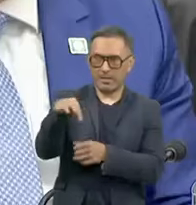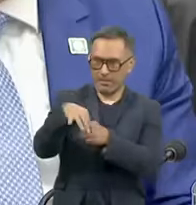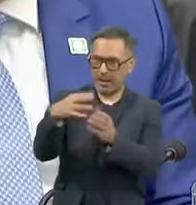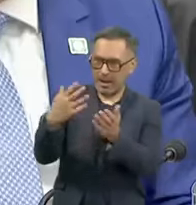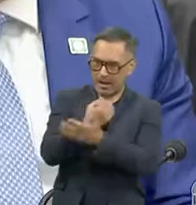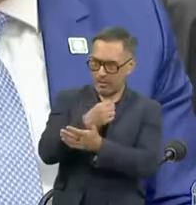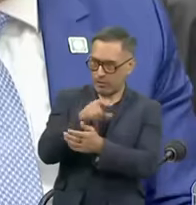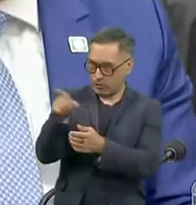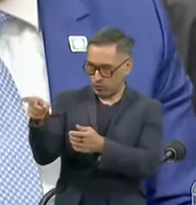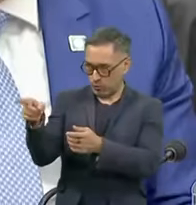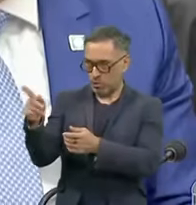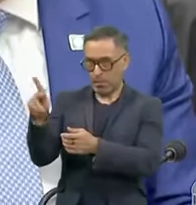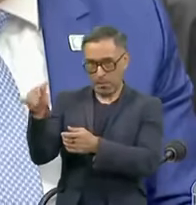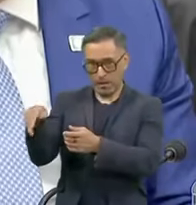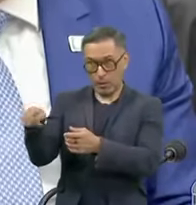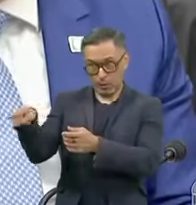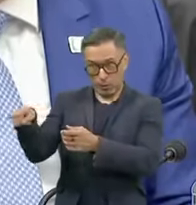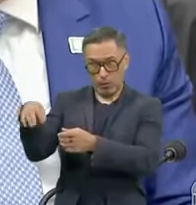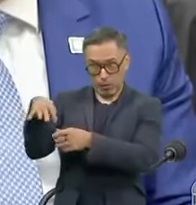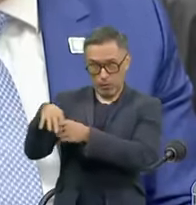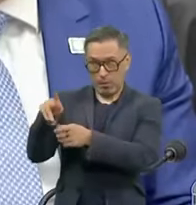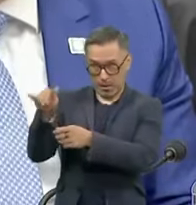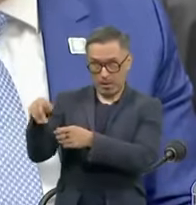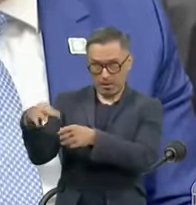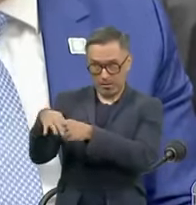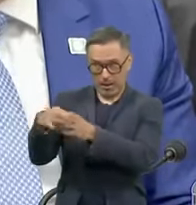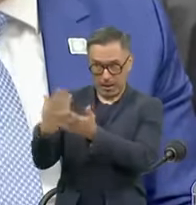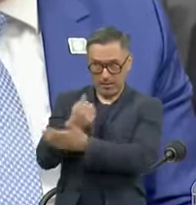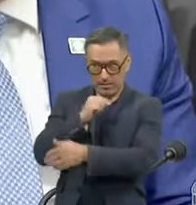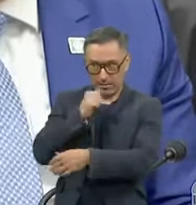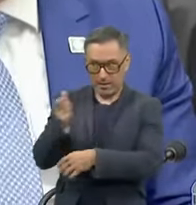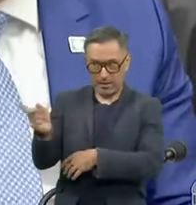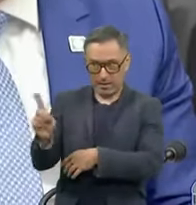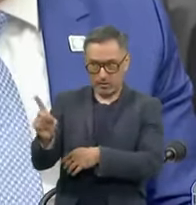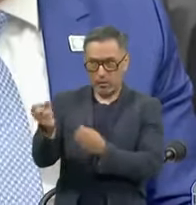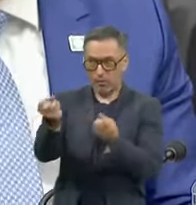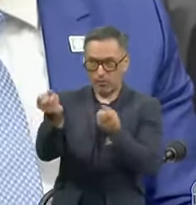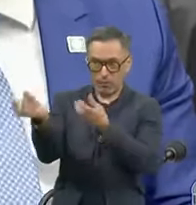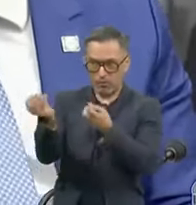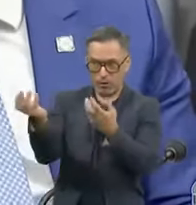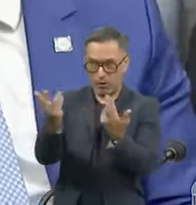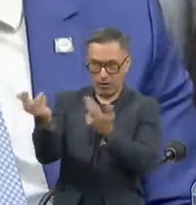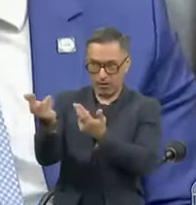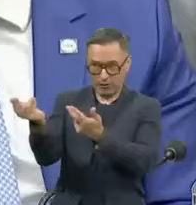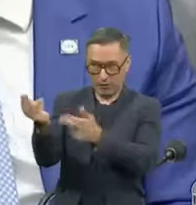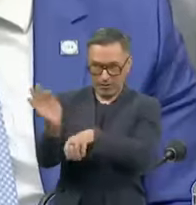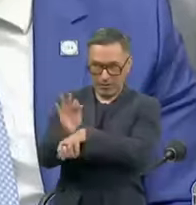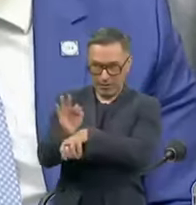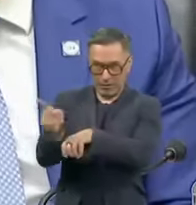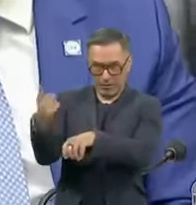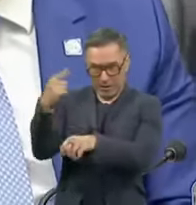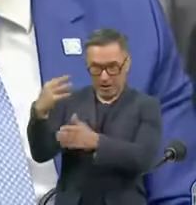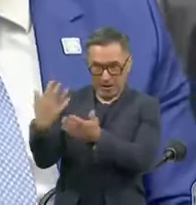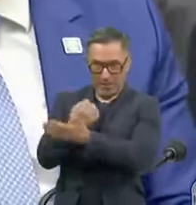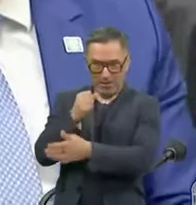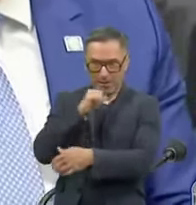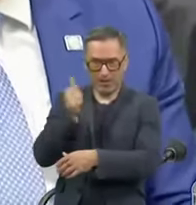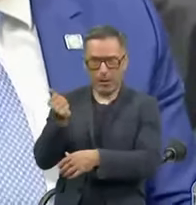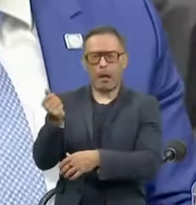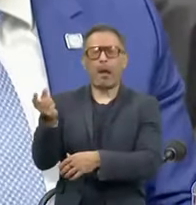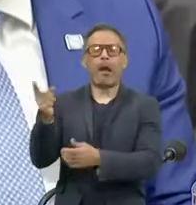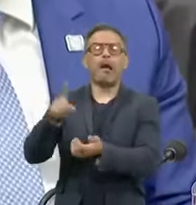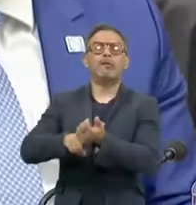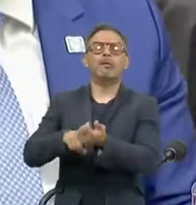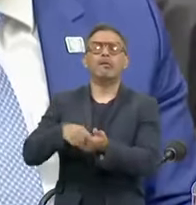los tuvo tu partido. No tuviste la suficiente mayoría para lograrlos. Y sin embargo, con una cachaza